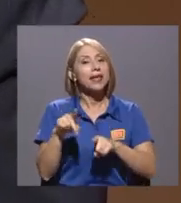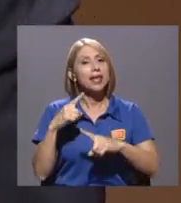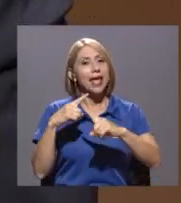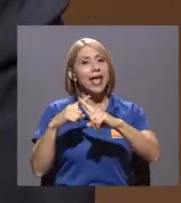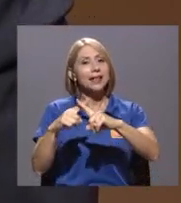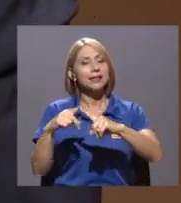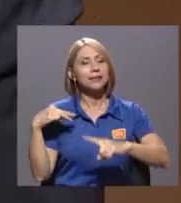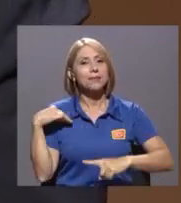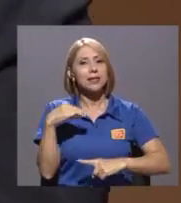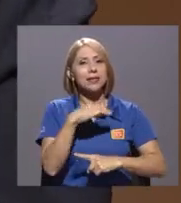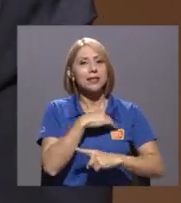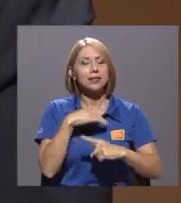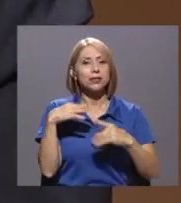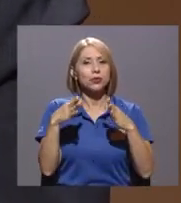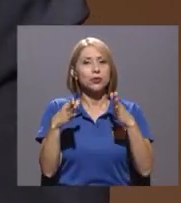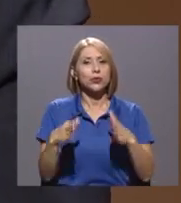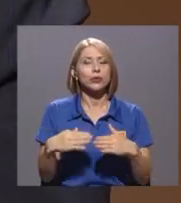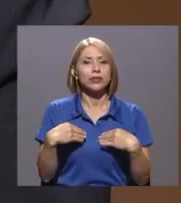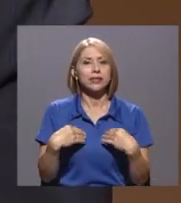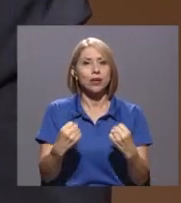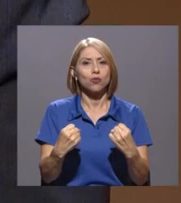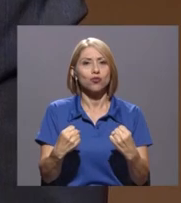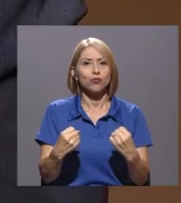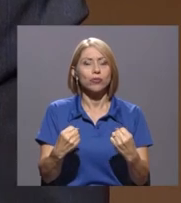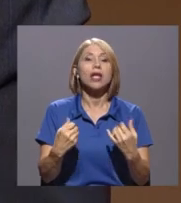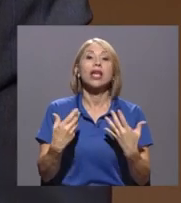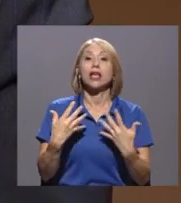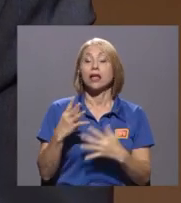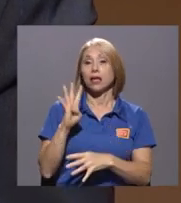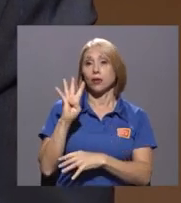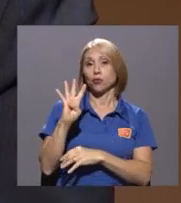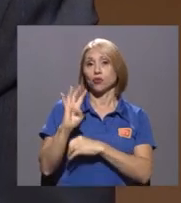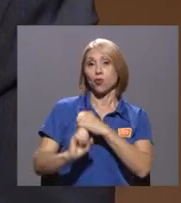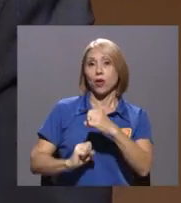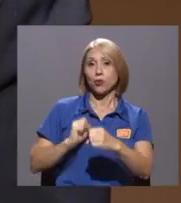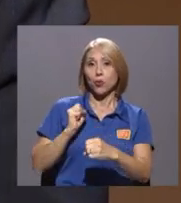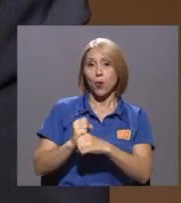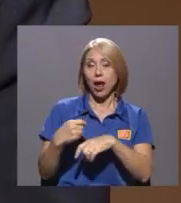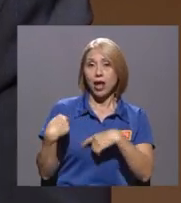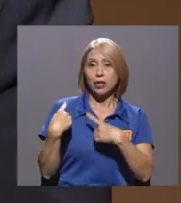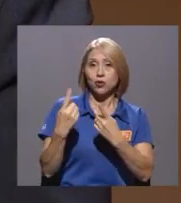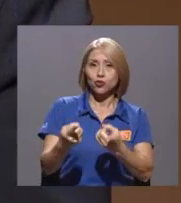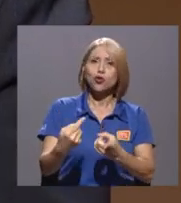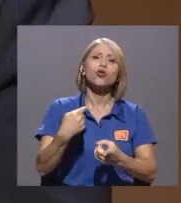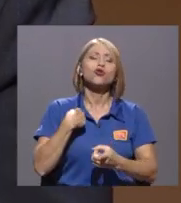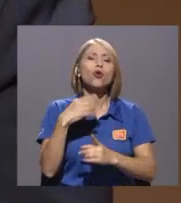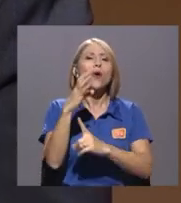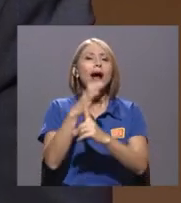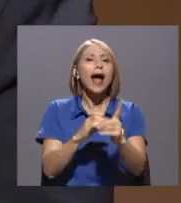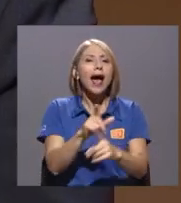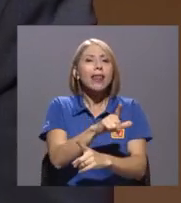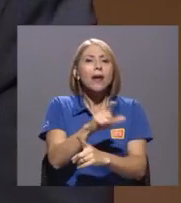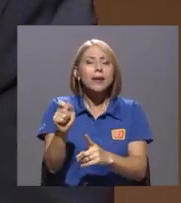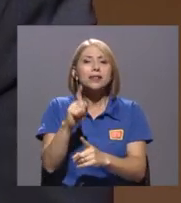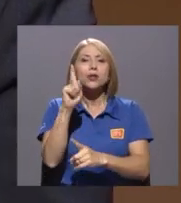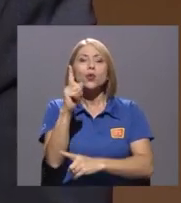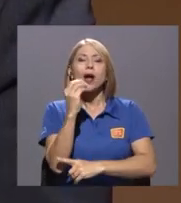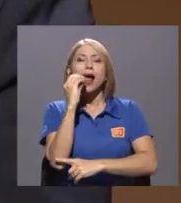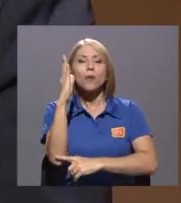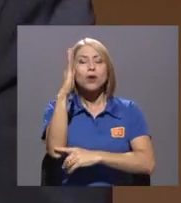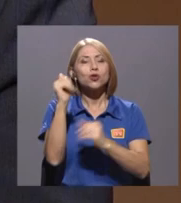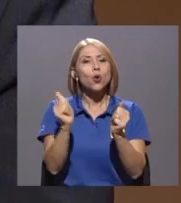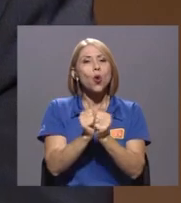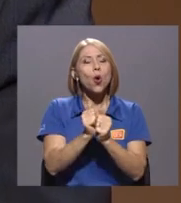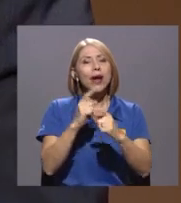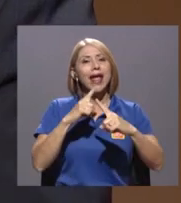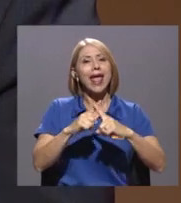y de hecho mantuve un almuerzo los cuatro años un almuerzo mensual con los ex presidentes ejecutivos y que bien